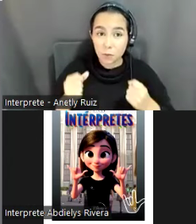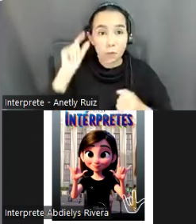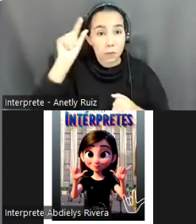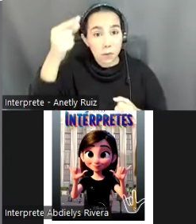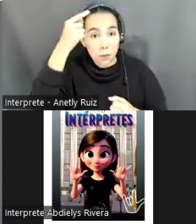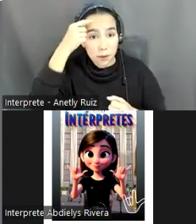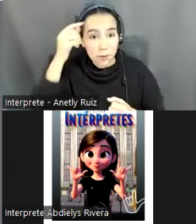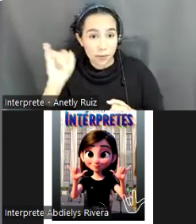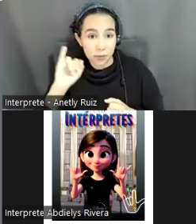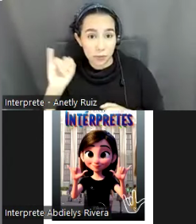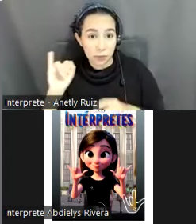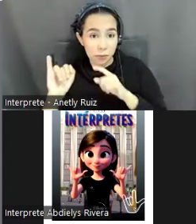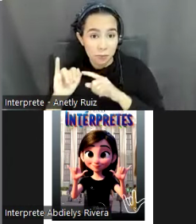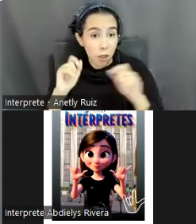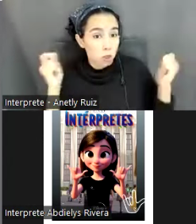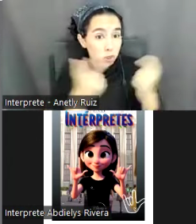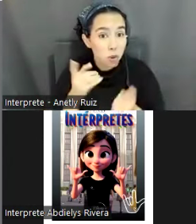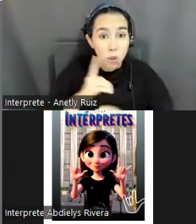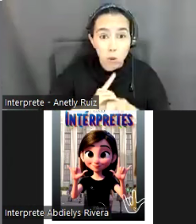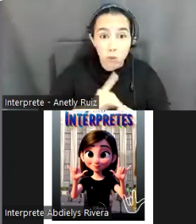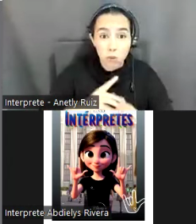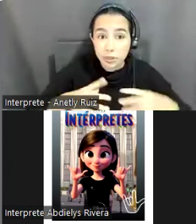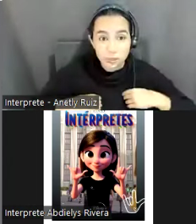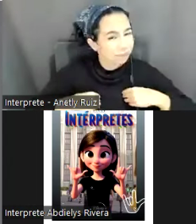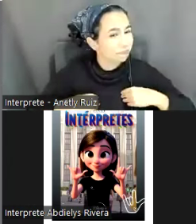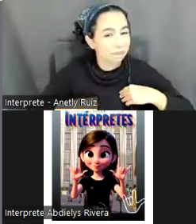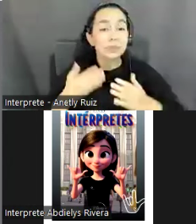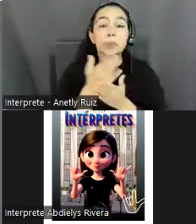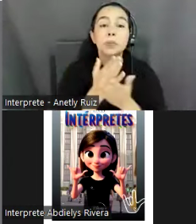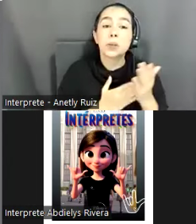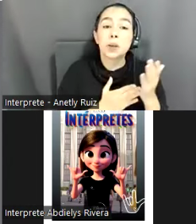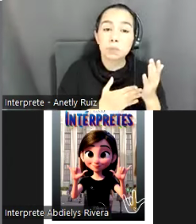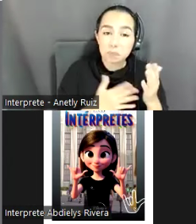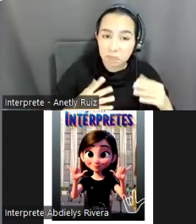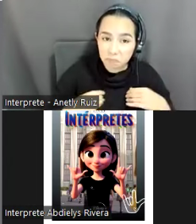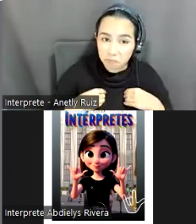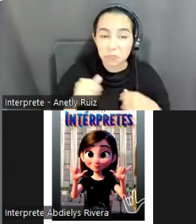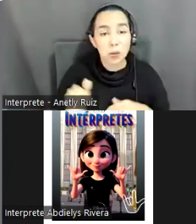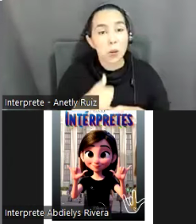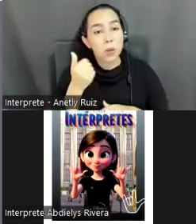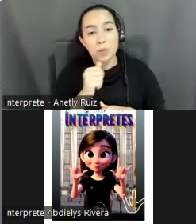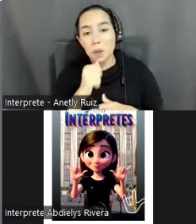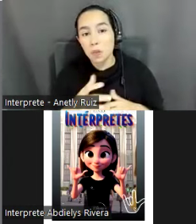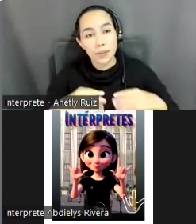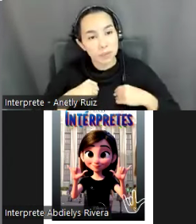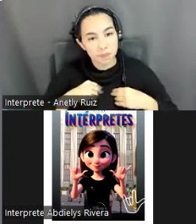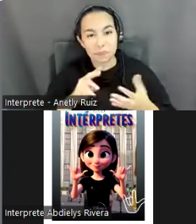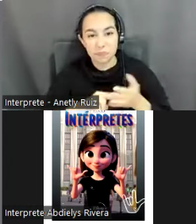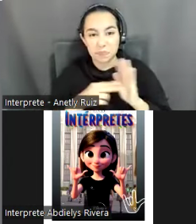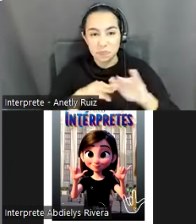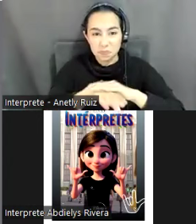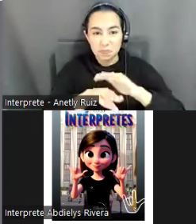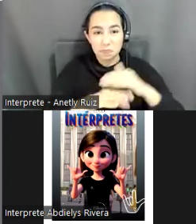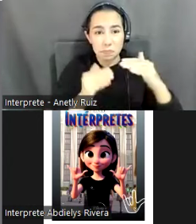toman algunos médicos, otros médicos no lo toman, y eso, ¿verdad?, crea una disparidad bastante